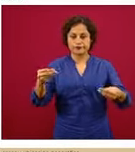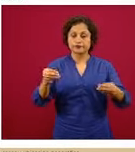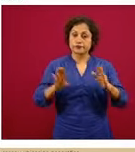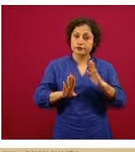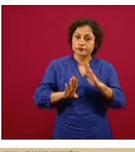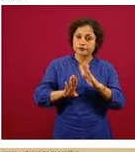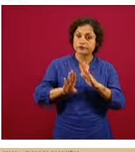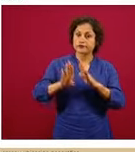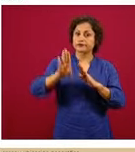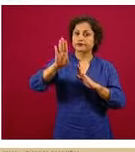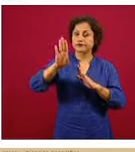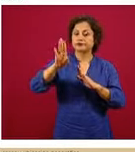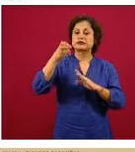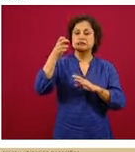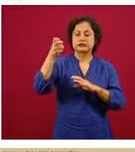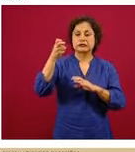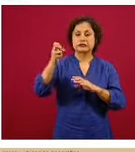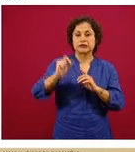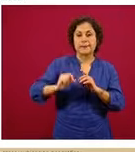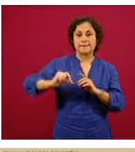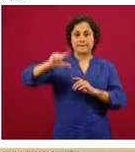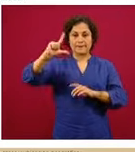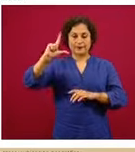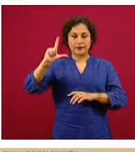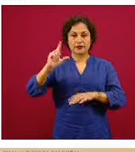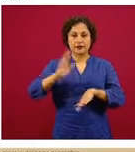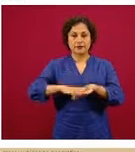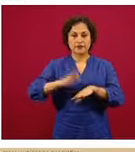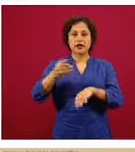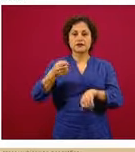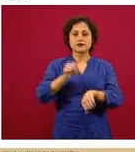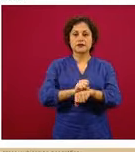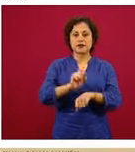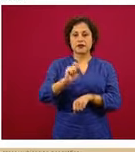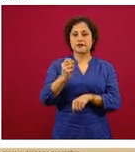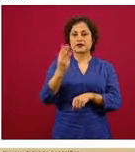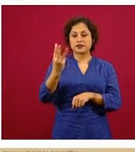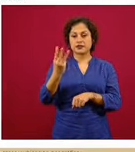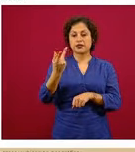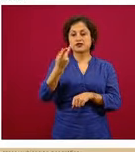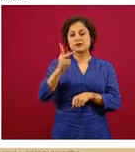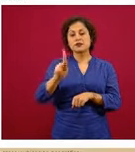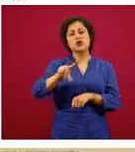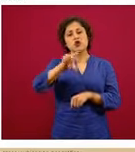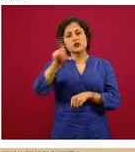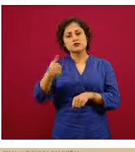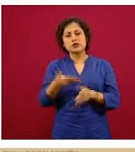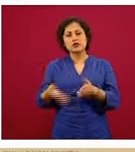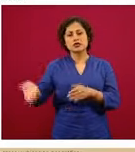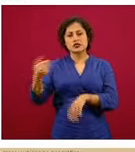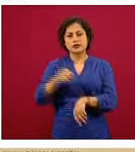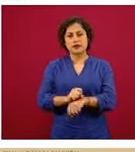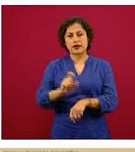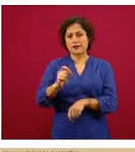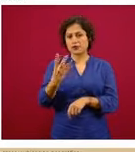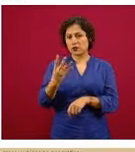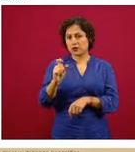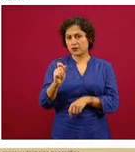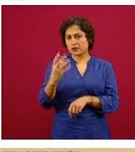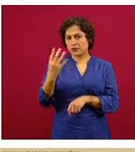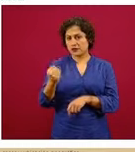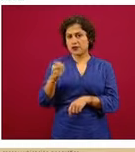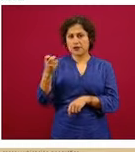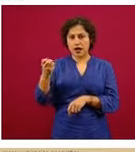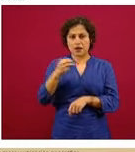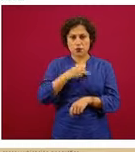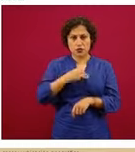a niveles importantes en su tasa de incidencia en la semana 23, sin embargo ya desde la 24 y hasta la 29 este